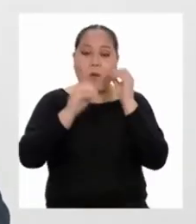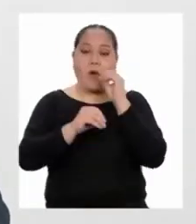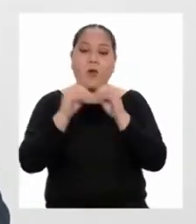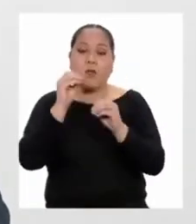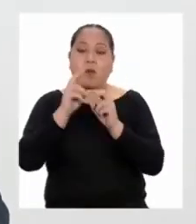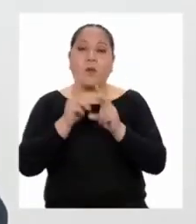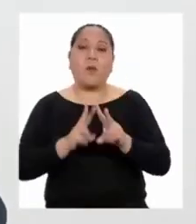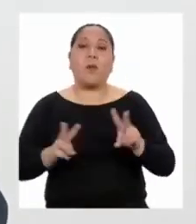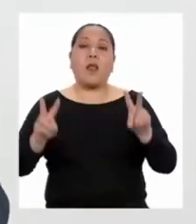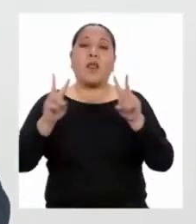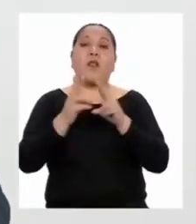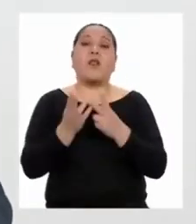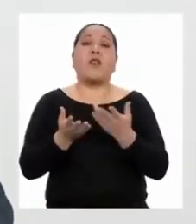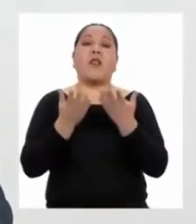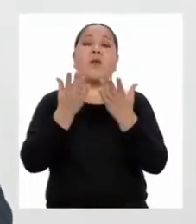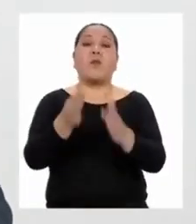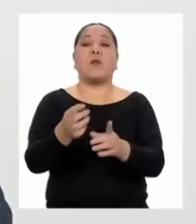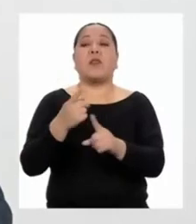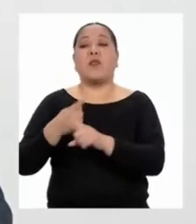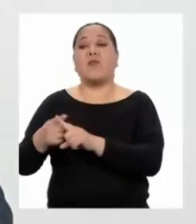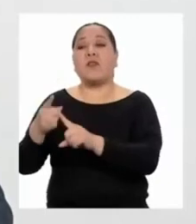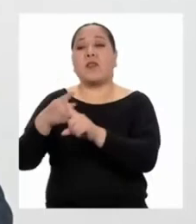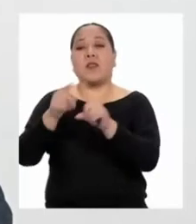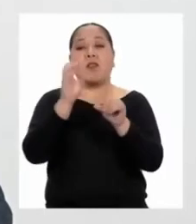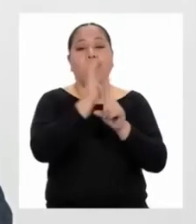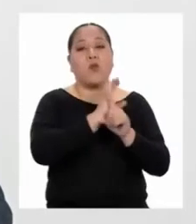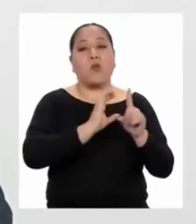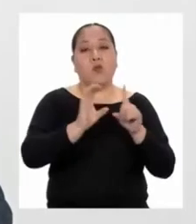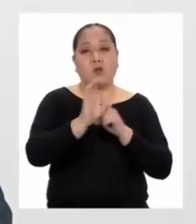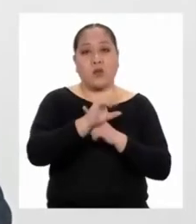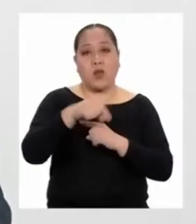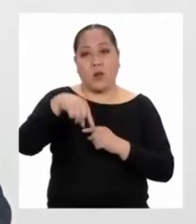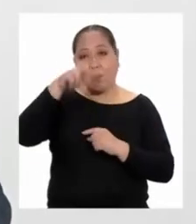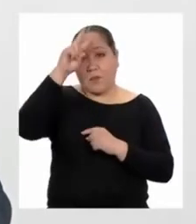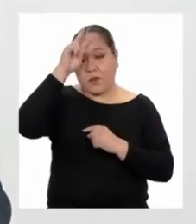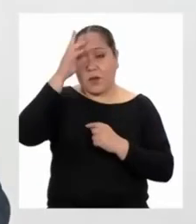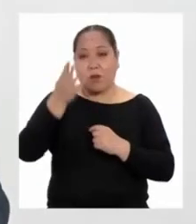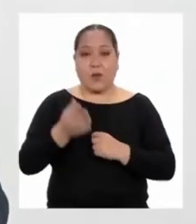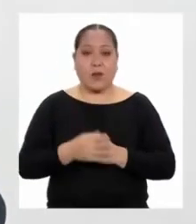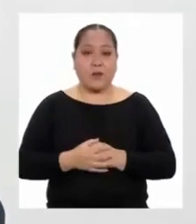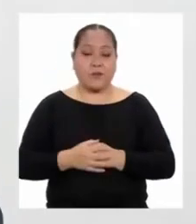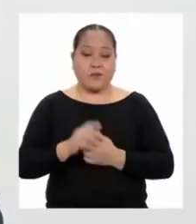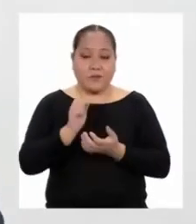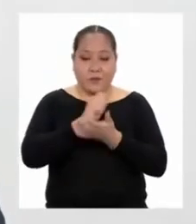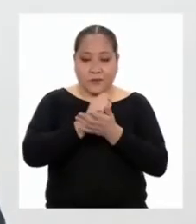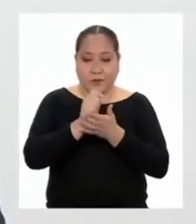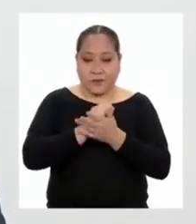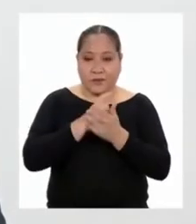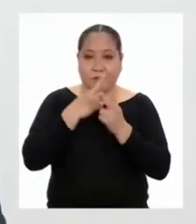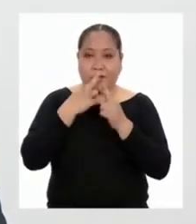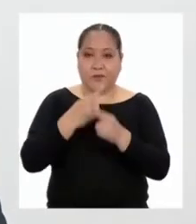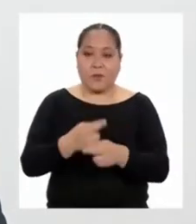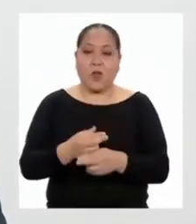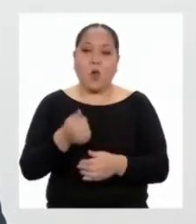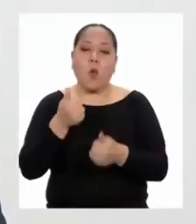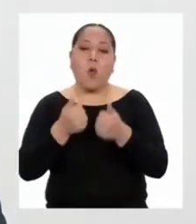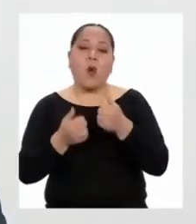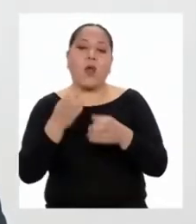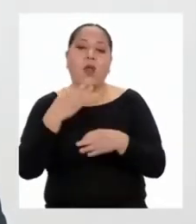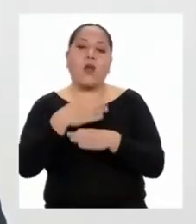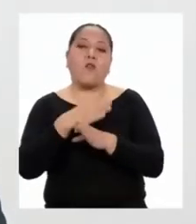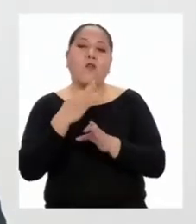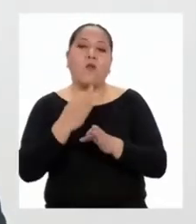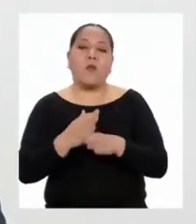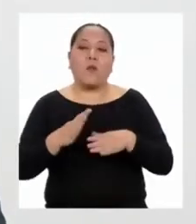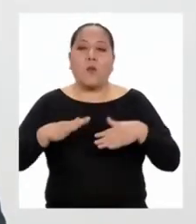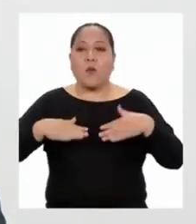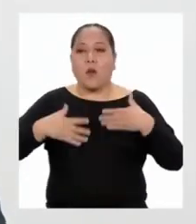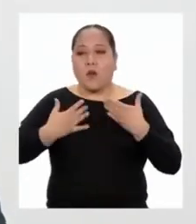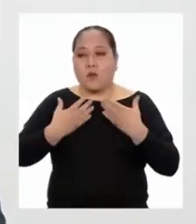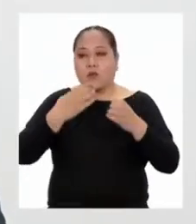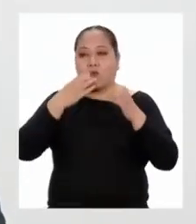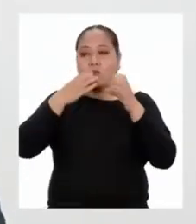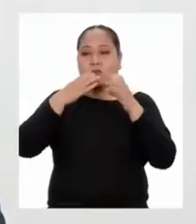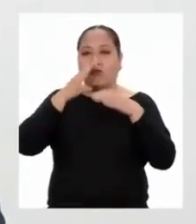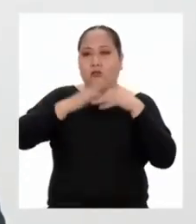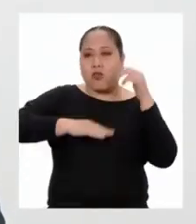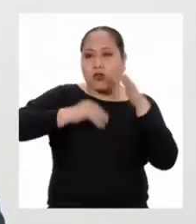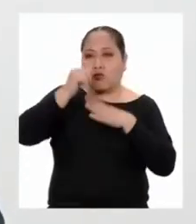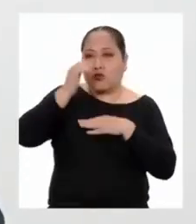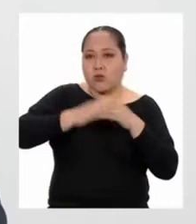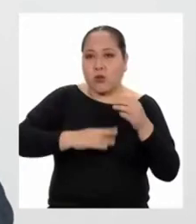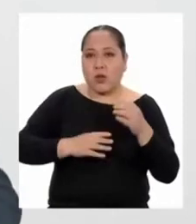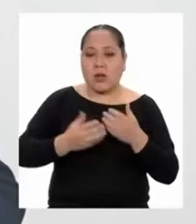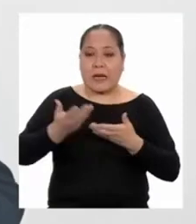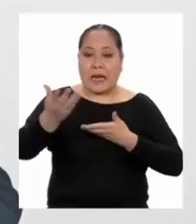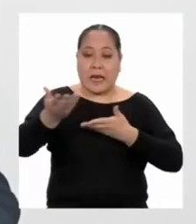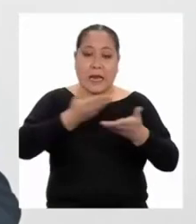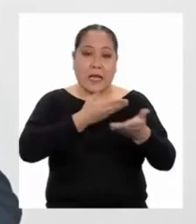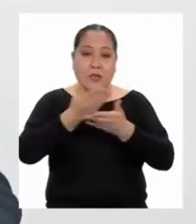cultural peruana y lo escribiremos para responder ¿de qué modo podemos construir relaciones basadas en el